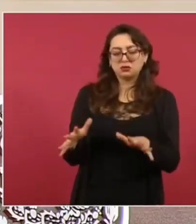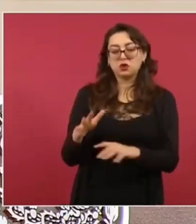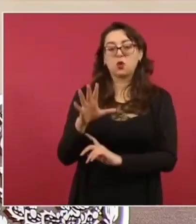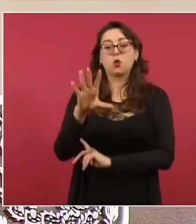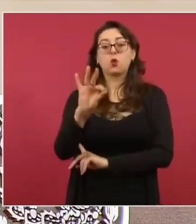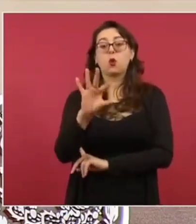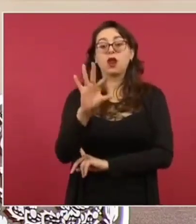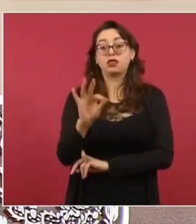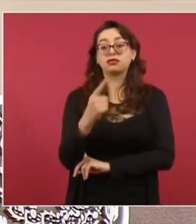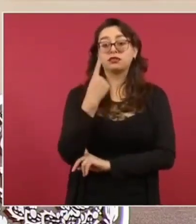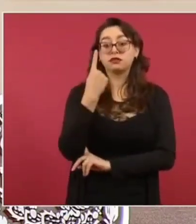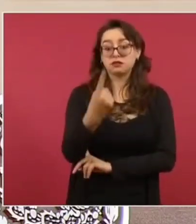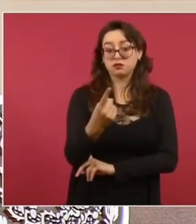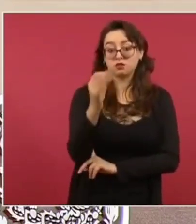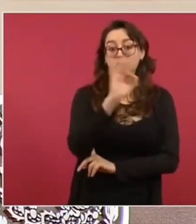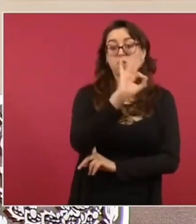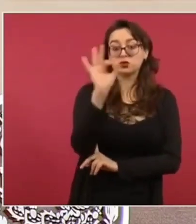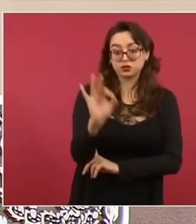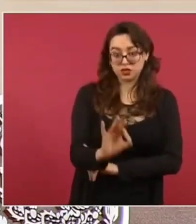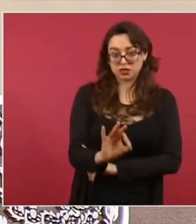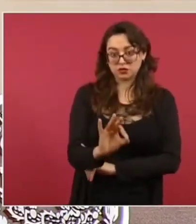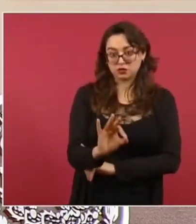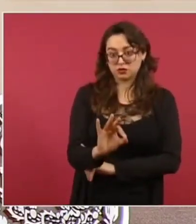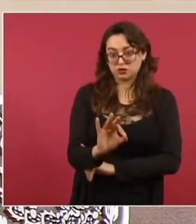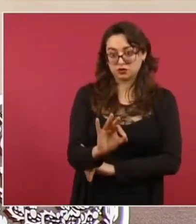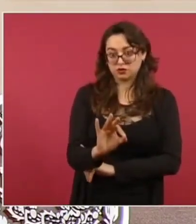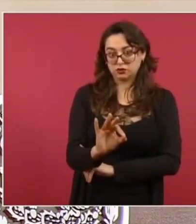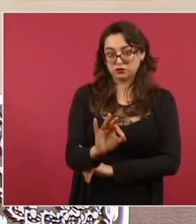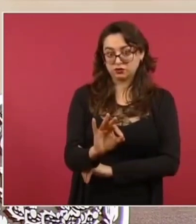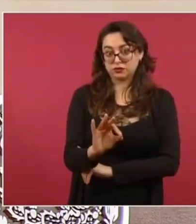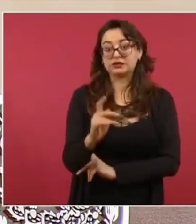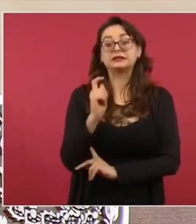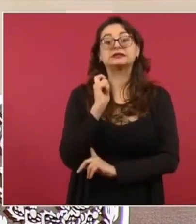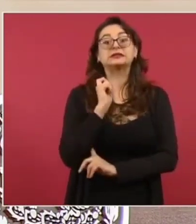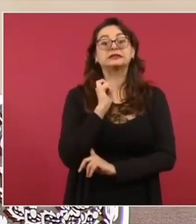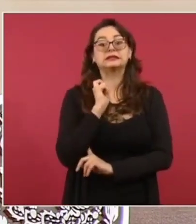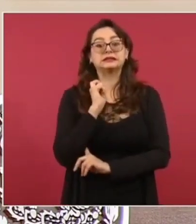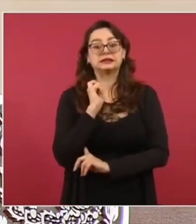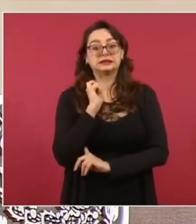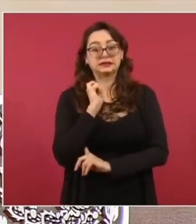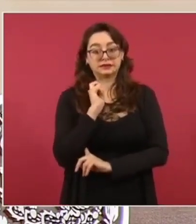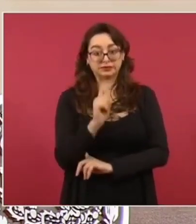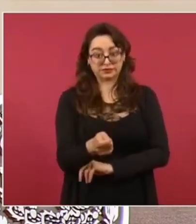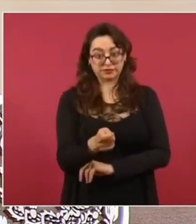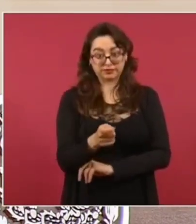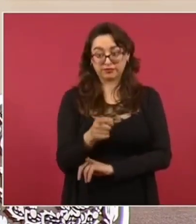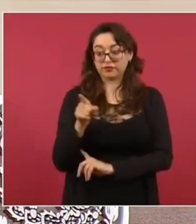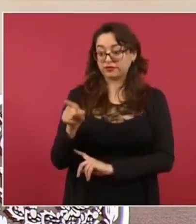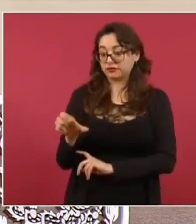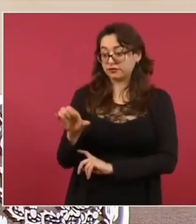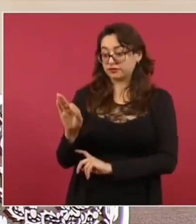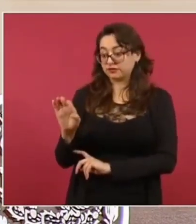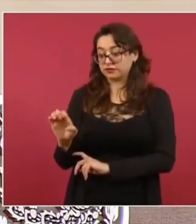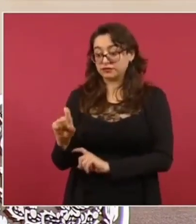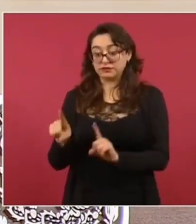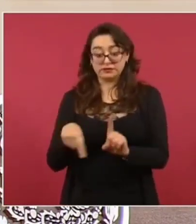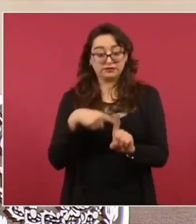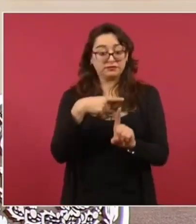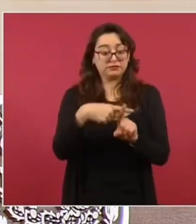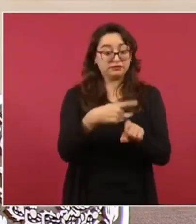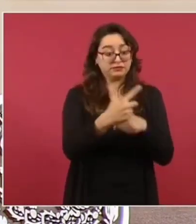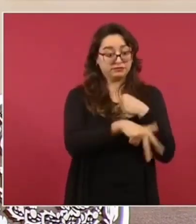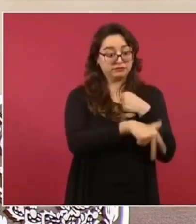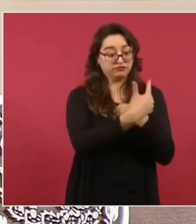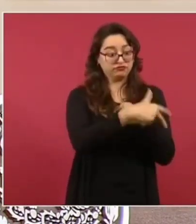México, el día de hoy. Es decir, la compra más la capacidad que tiene la Comisión